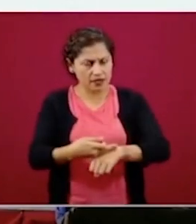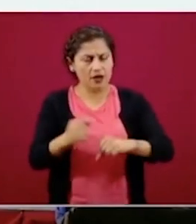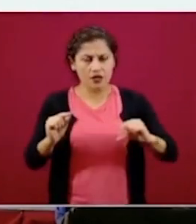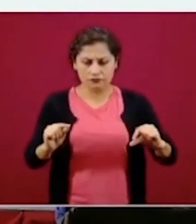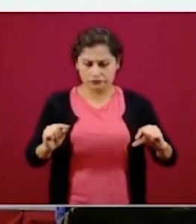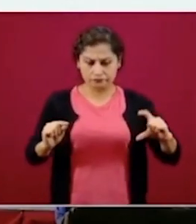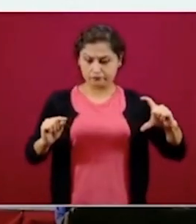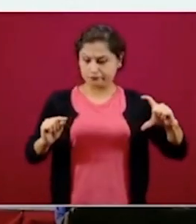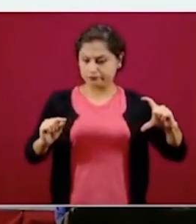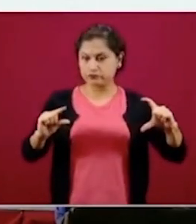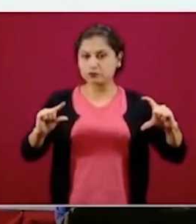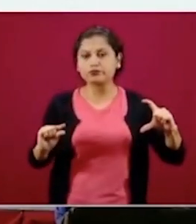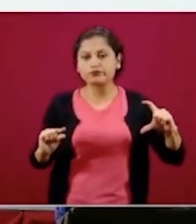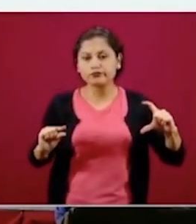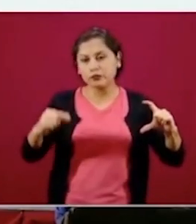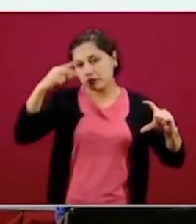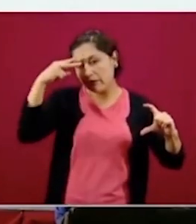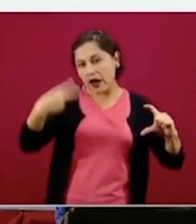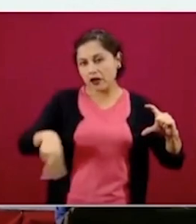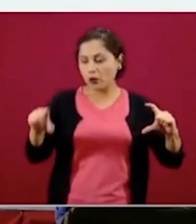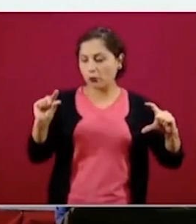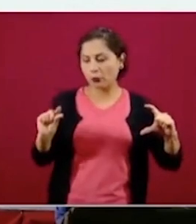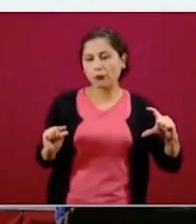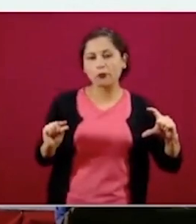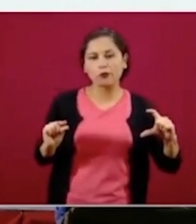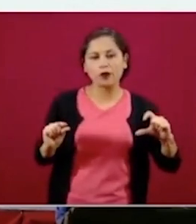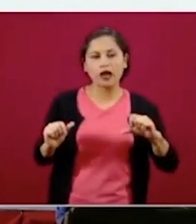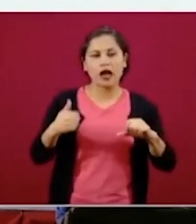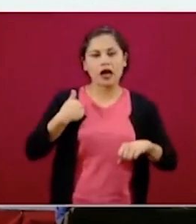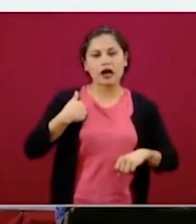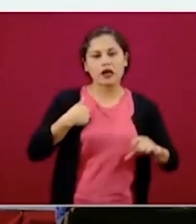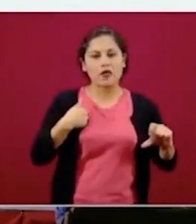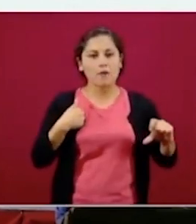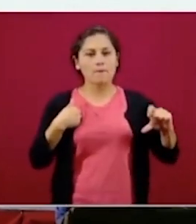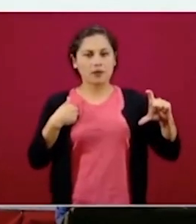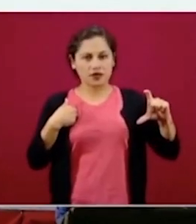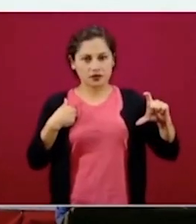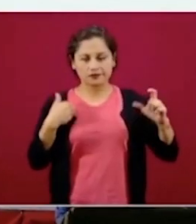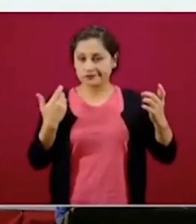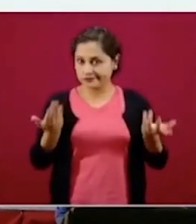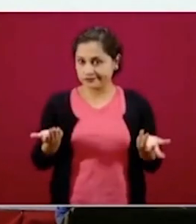Las medianas son estas de acá, en el caso de México sería este rectángulo de aquí.